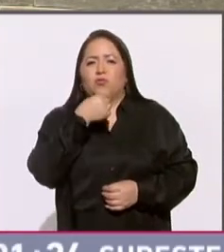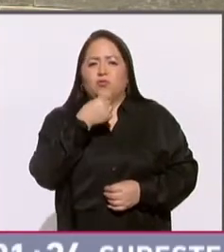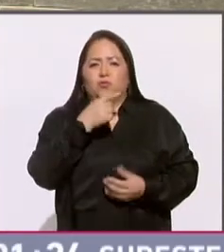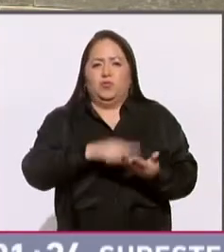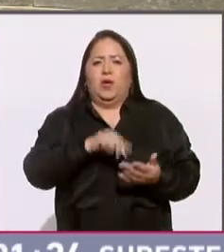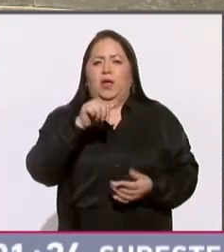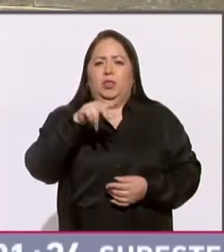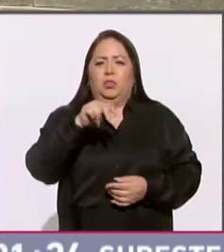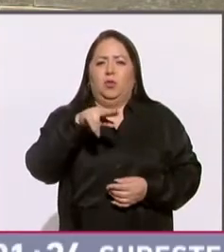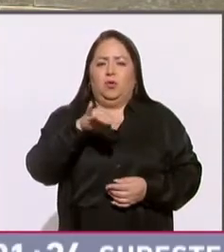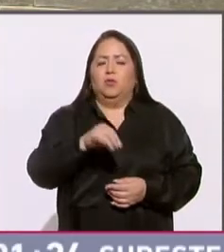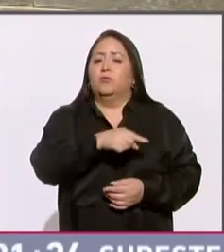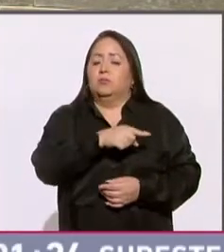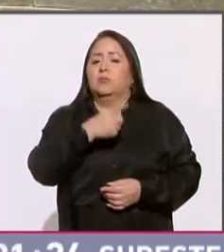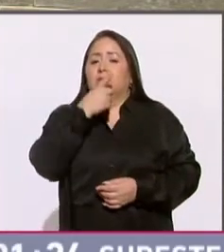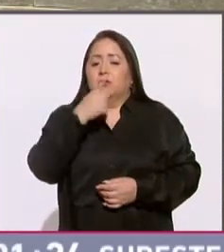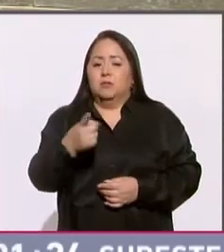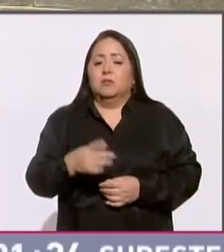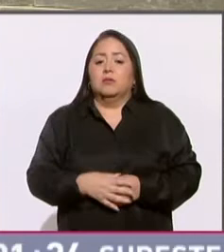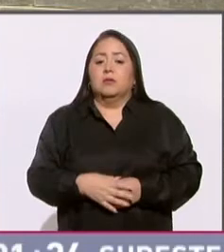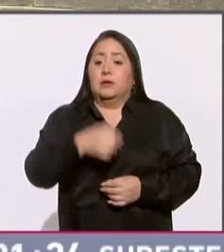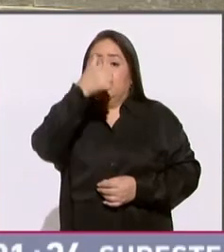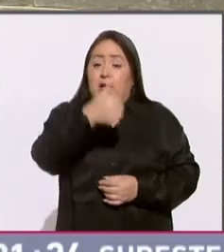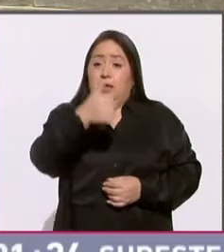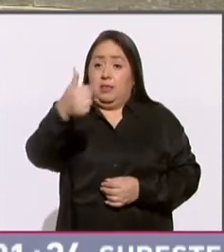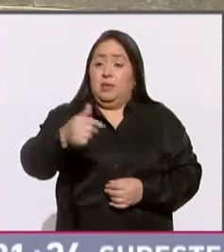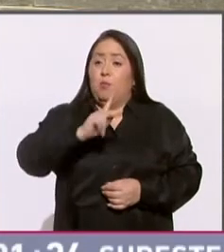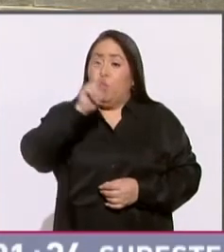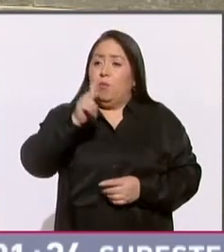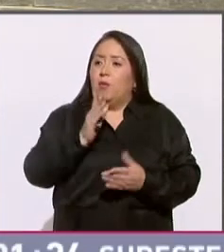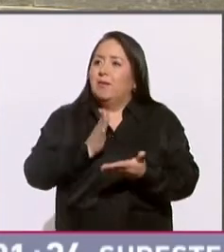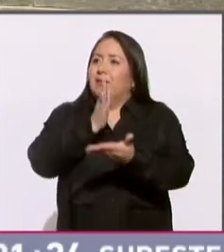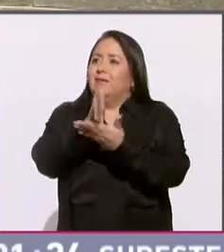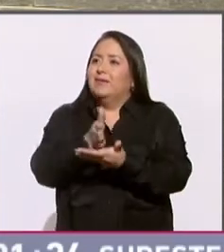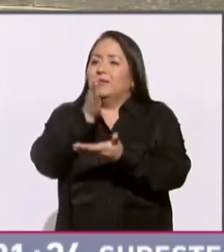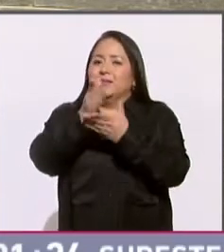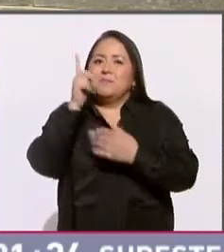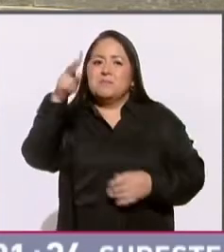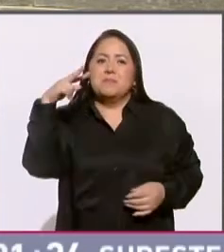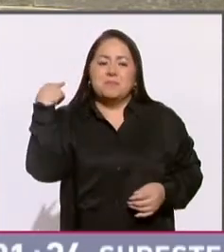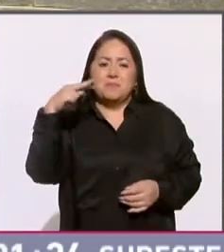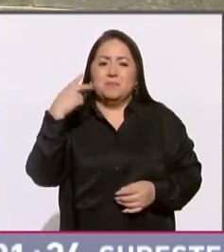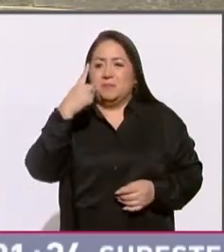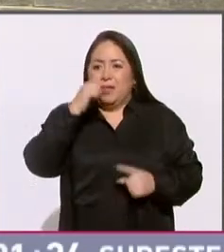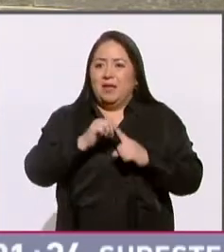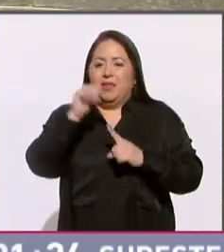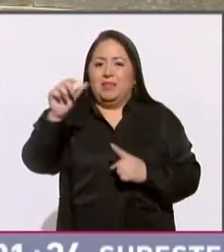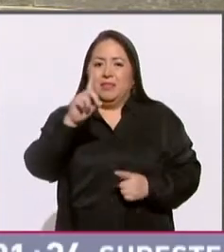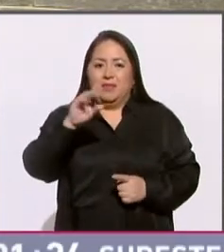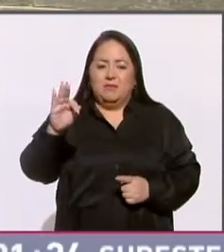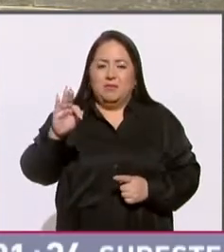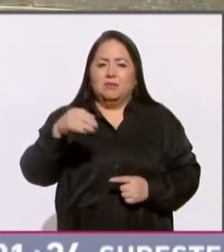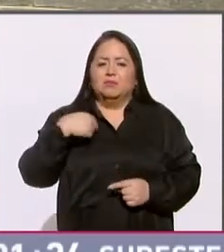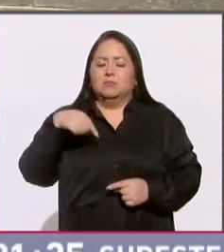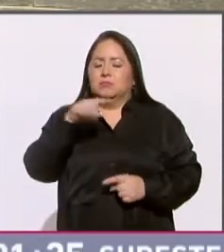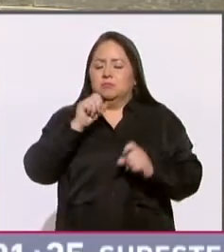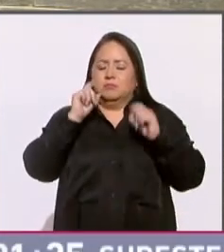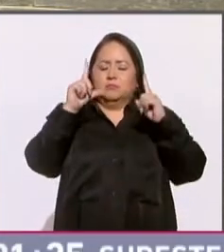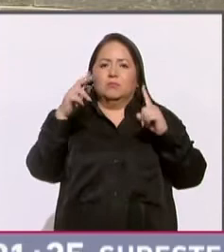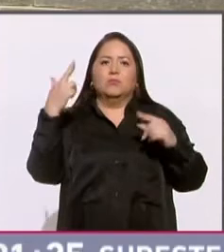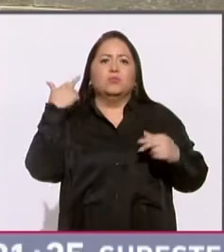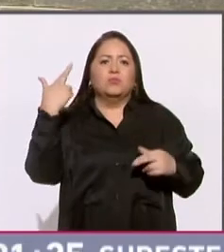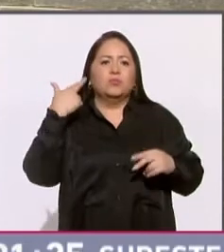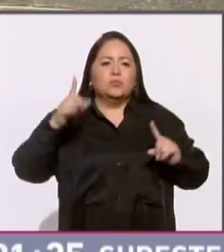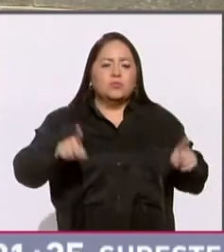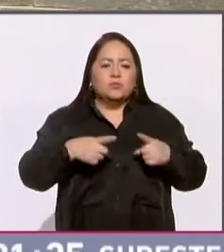aranda relato en cada pueblo que íbamos pasando de veracruz al df nos despertaban con música